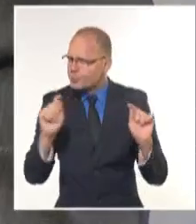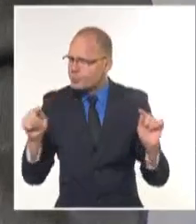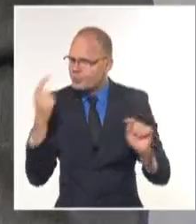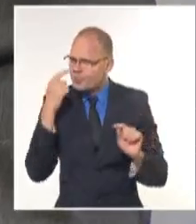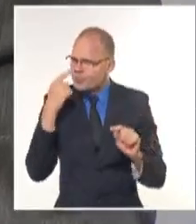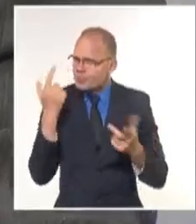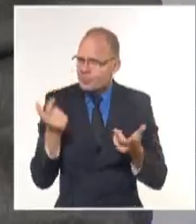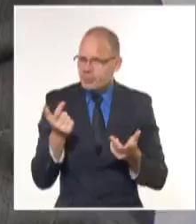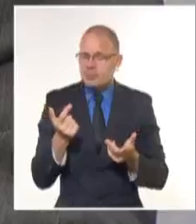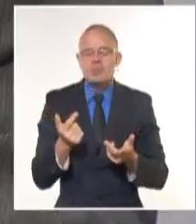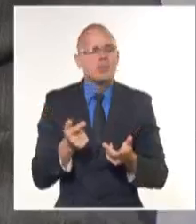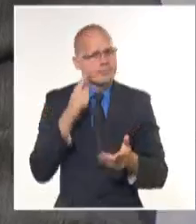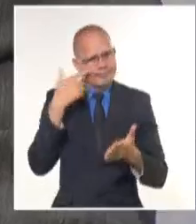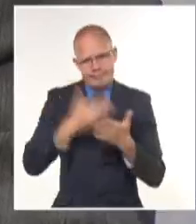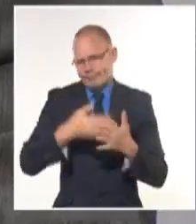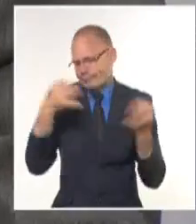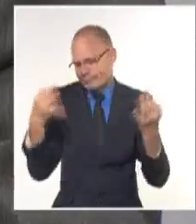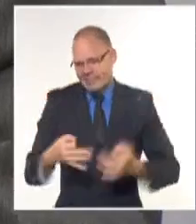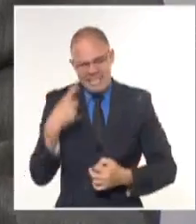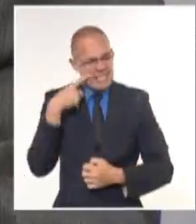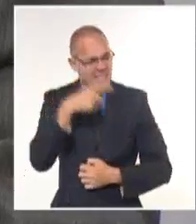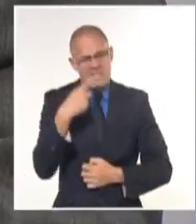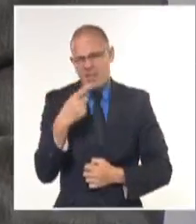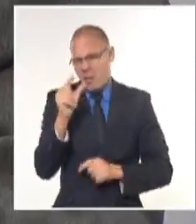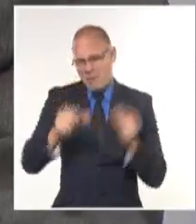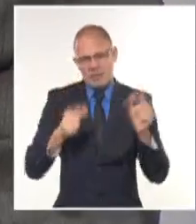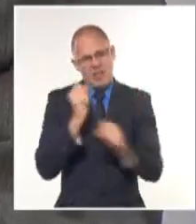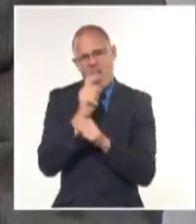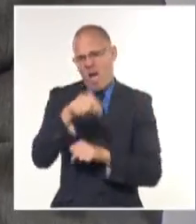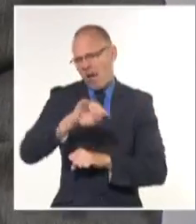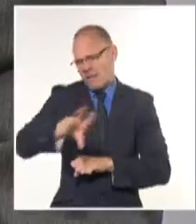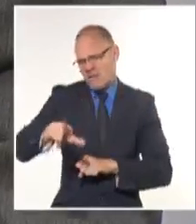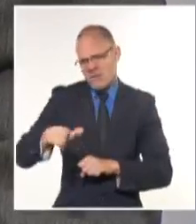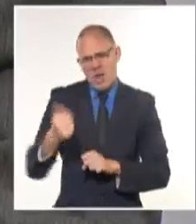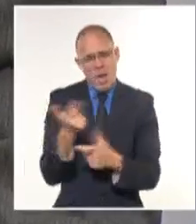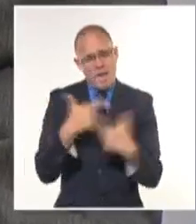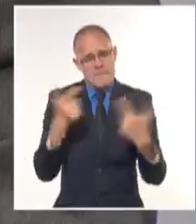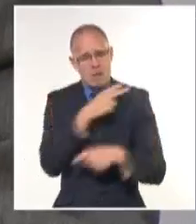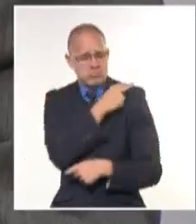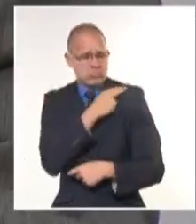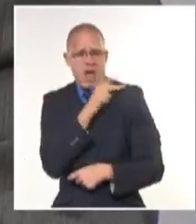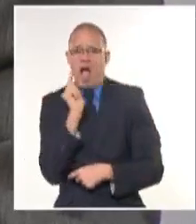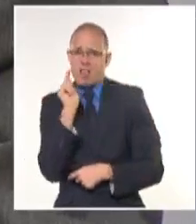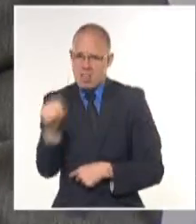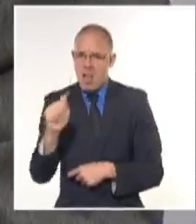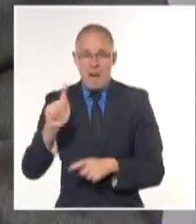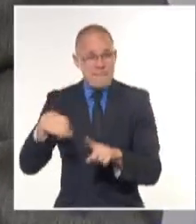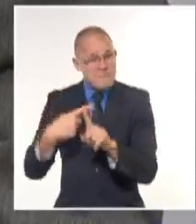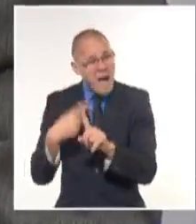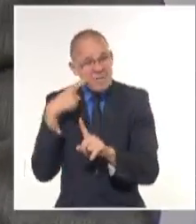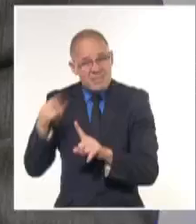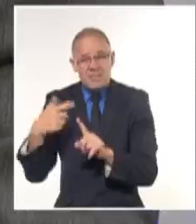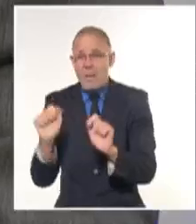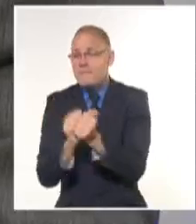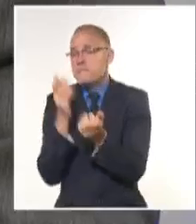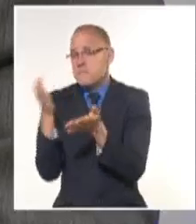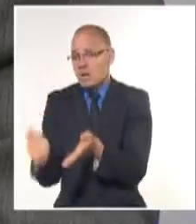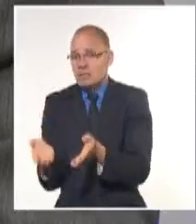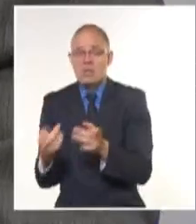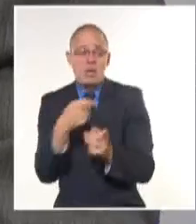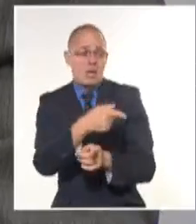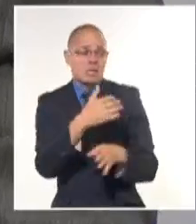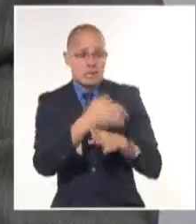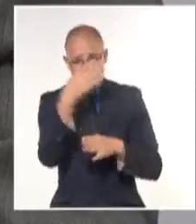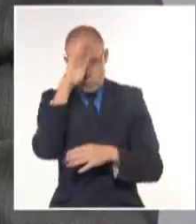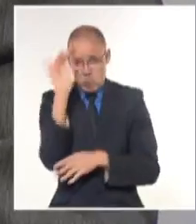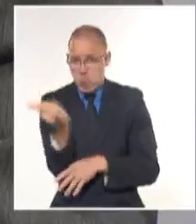el desvío y la apropiación de recursos por trabajadores y funcionarios, fundamentalmente en la cadena cubana del pan y en la empresa refinadora también de Santiago